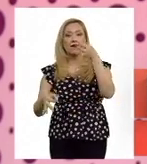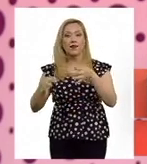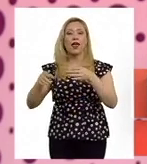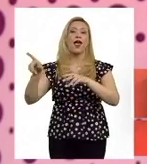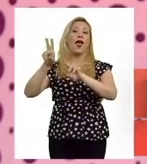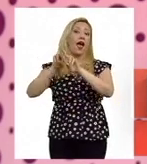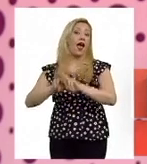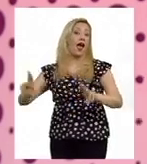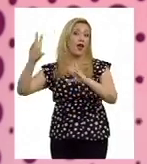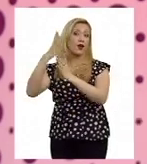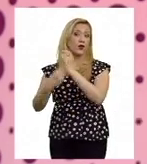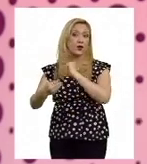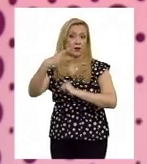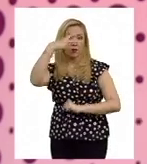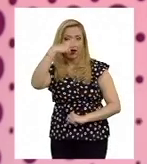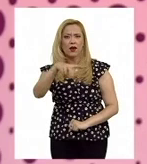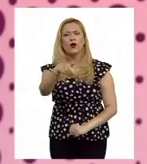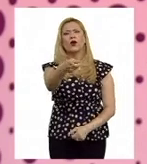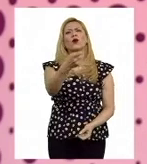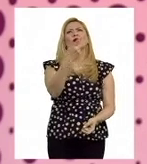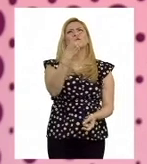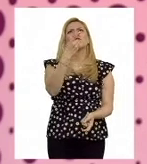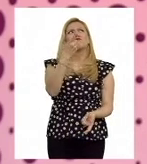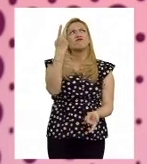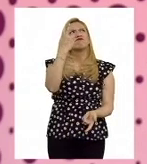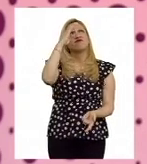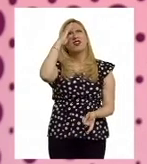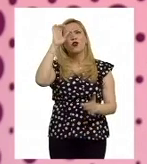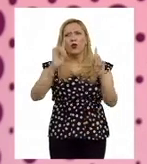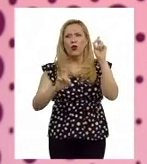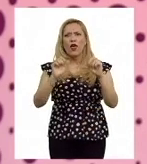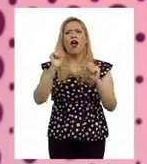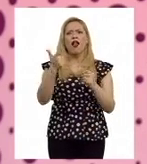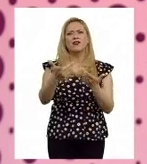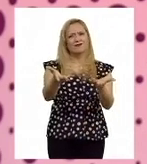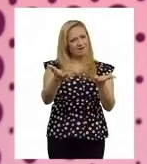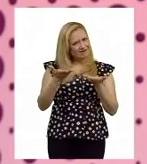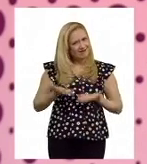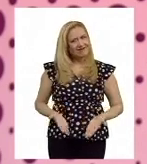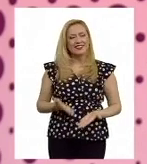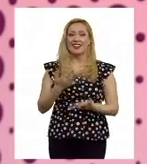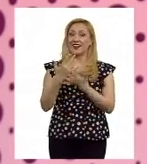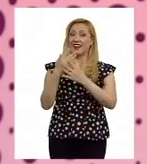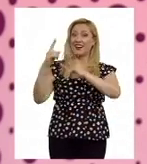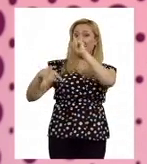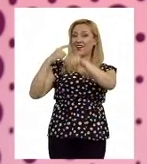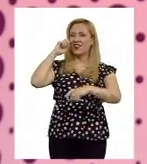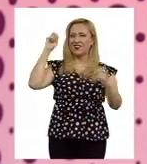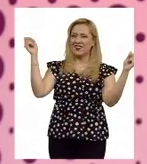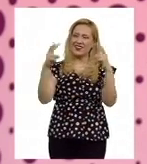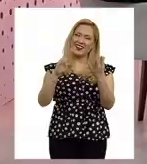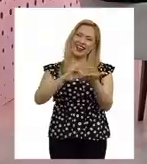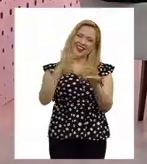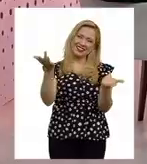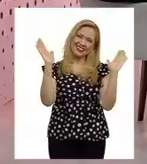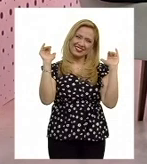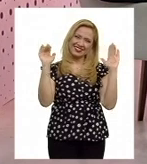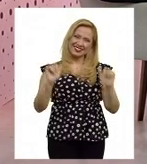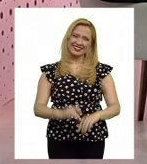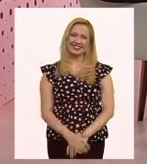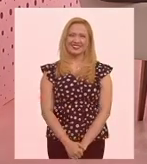que puedan decirnos qué inquietud les quedó y les esperamos en nuestro próximo programa. Muchas gracias.